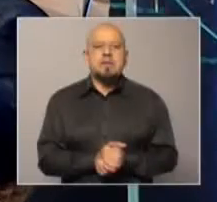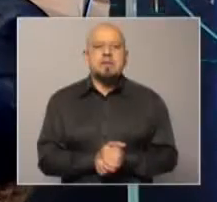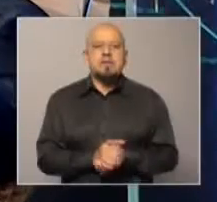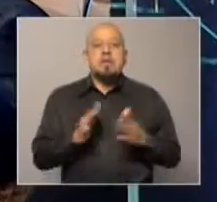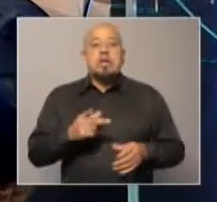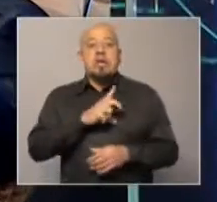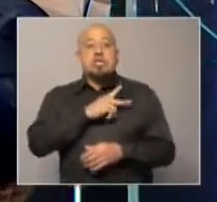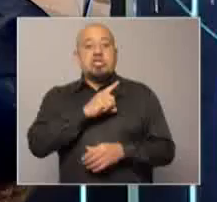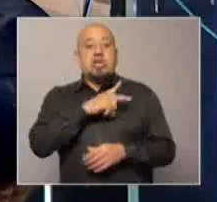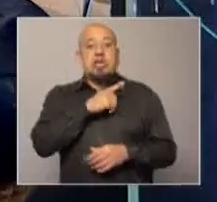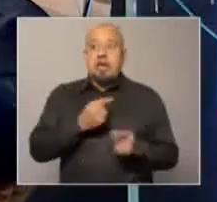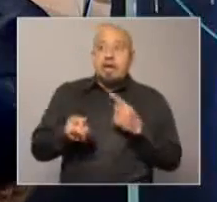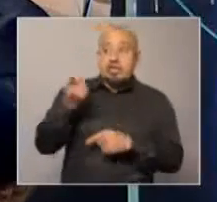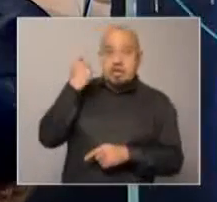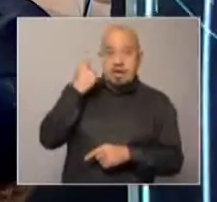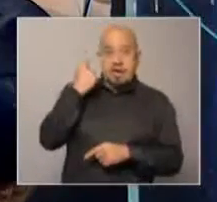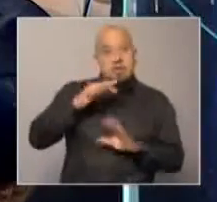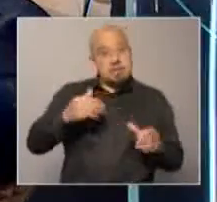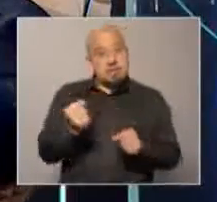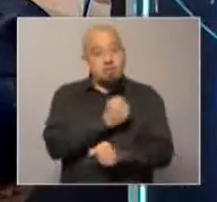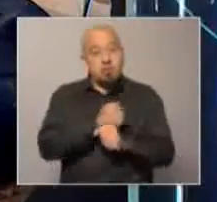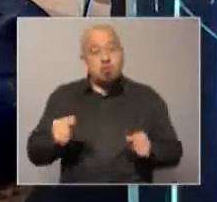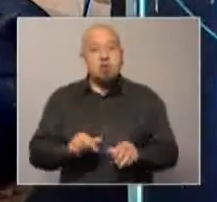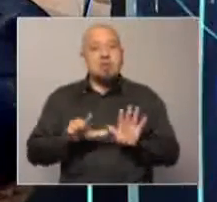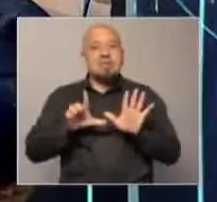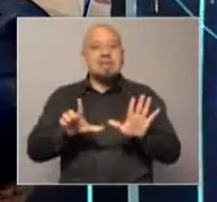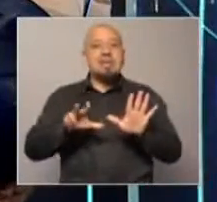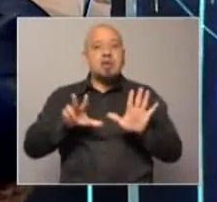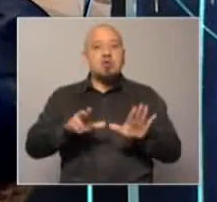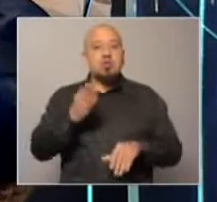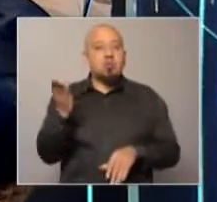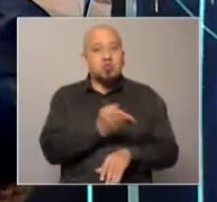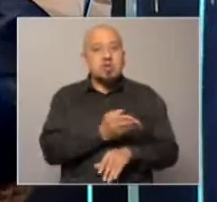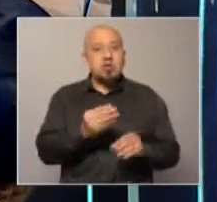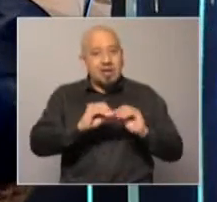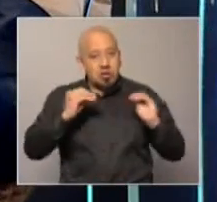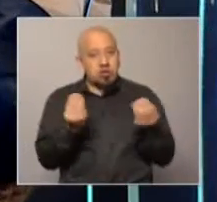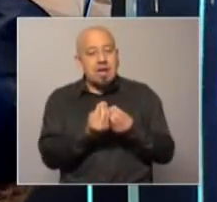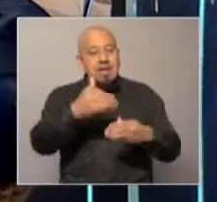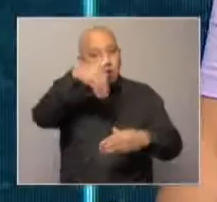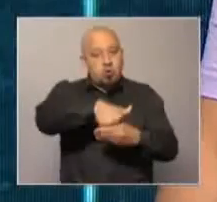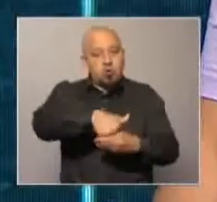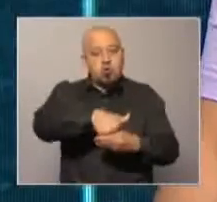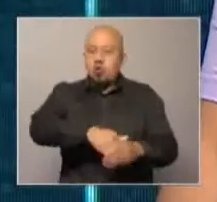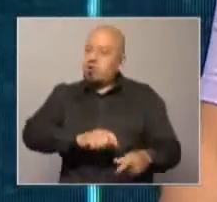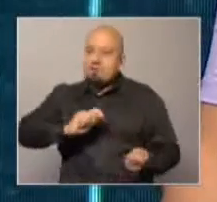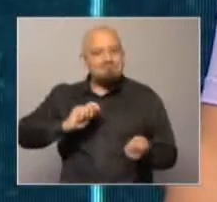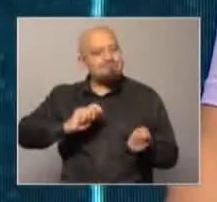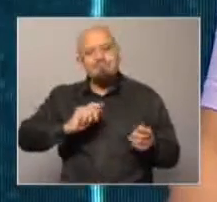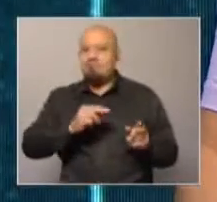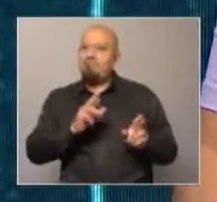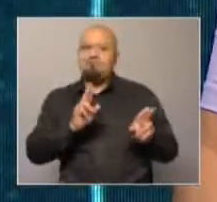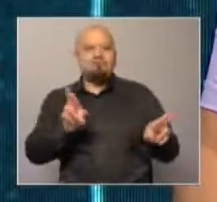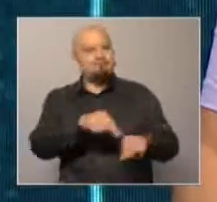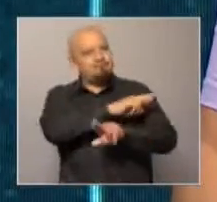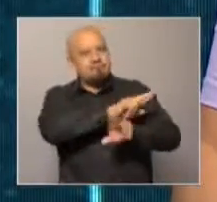Los chilenos ayer resolvieron con el 78% de los votos derogar la constitución que heredaron de la dictadura